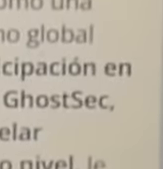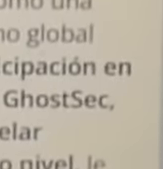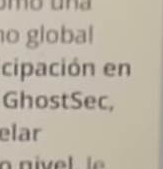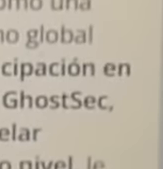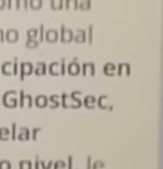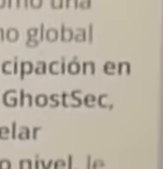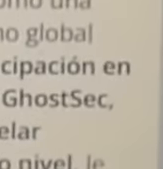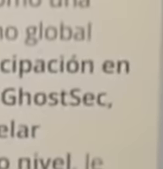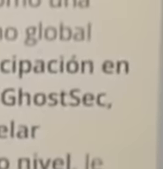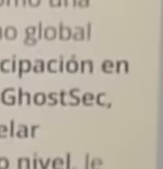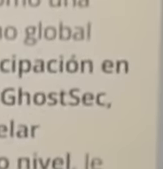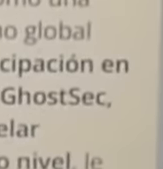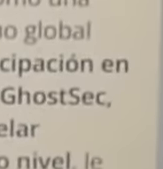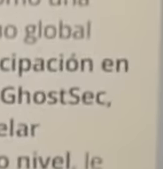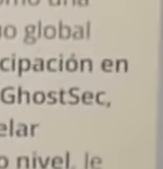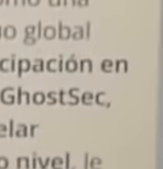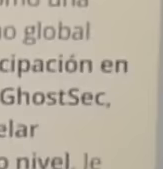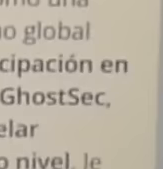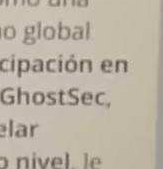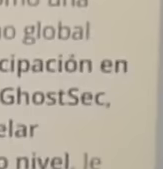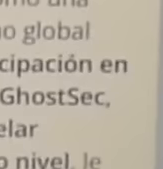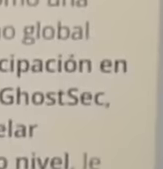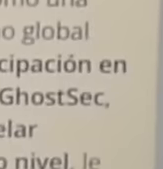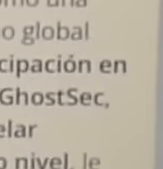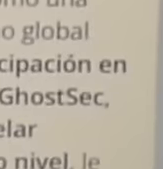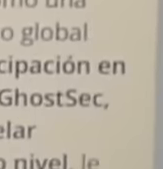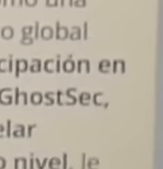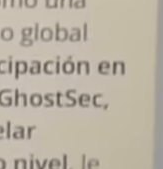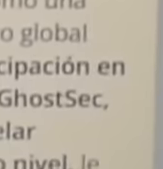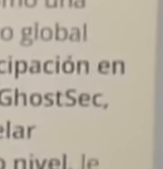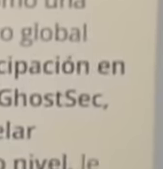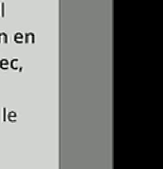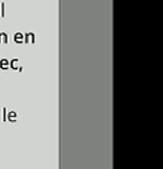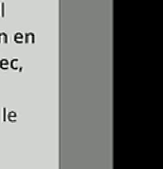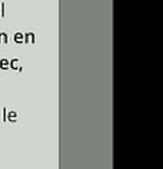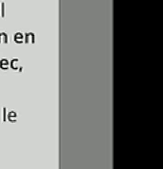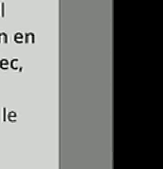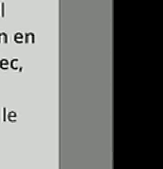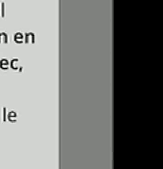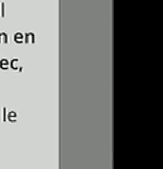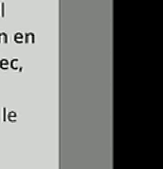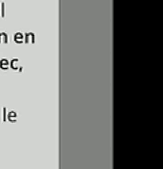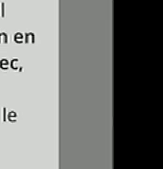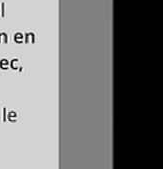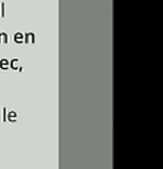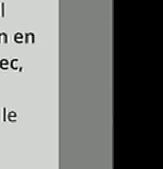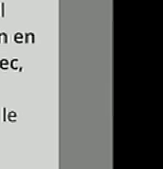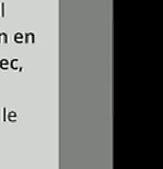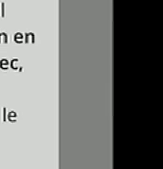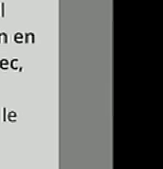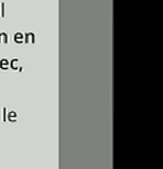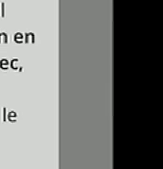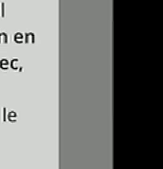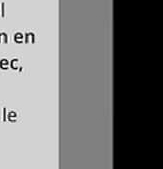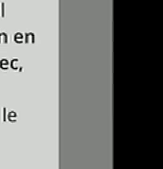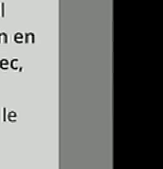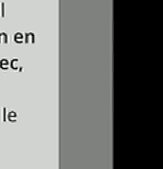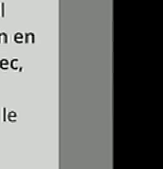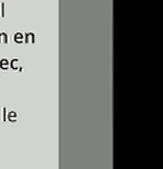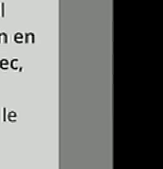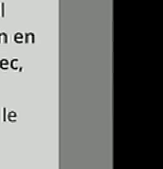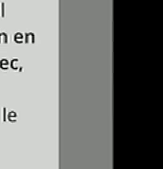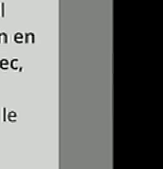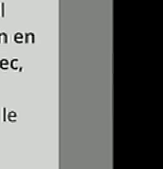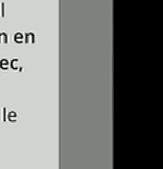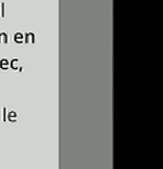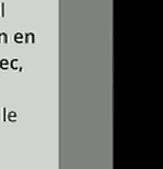Cómo lidera Cyber hunters Astra es el jefe de Cyber hunters y en la guerra digital contra el régimen y luego dice Astra es